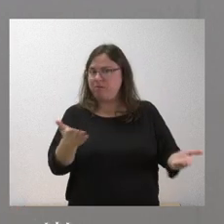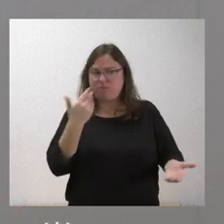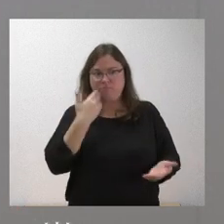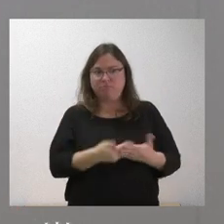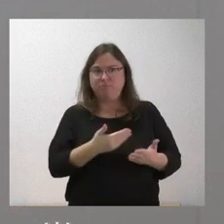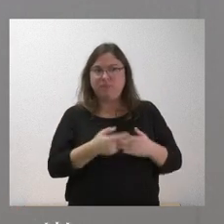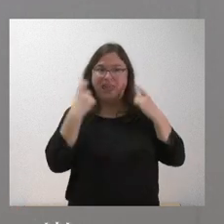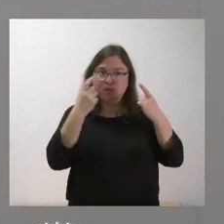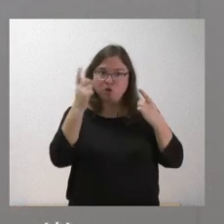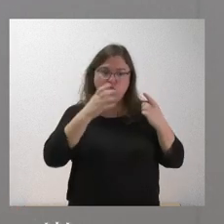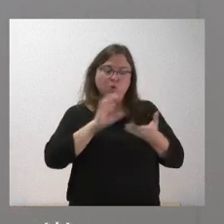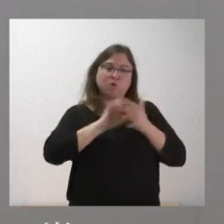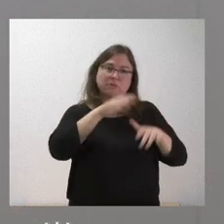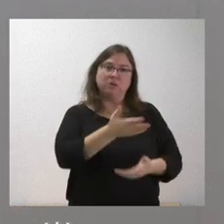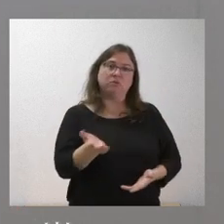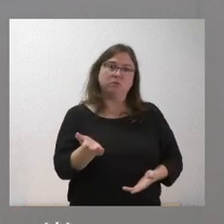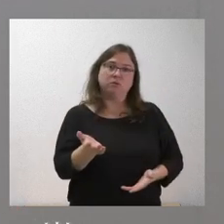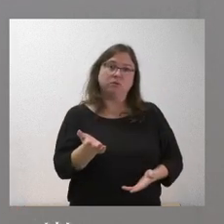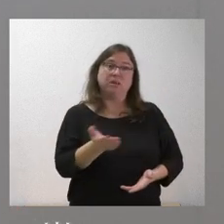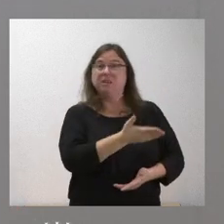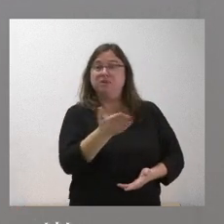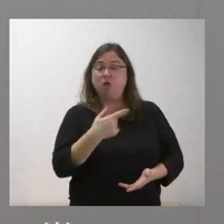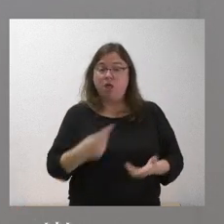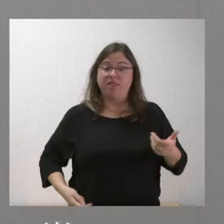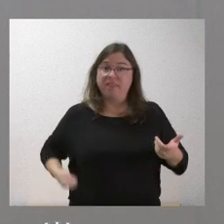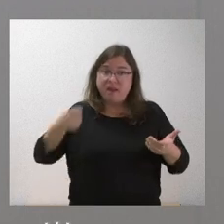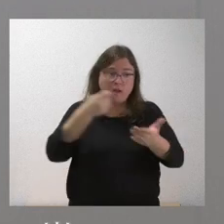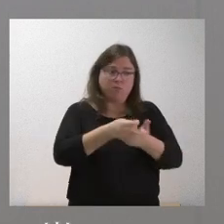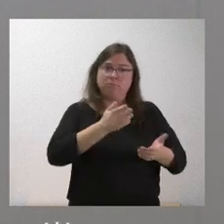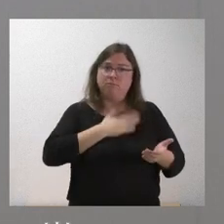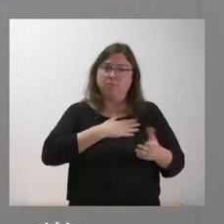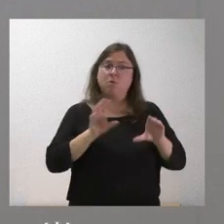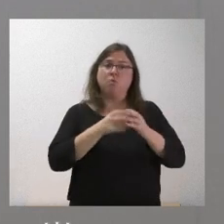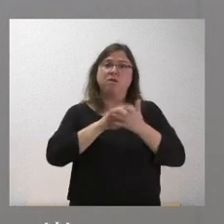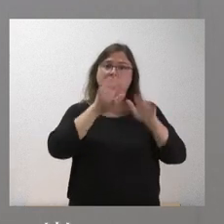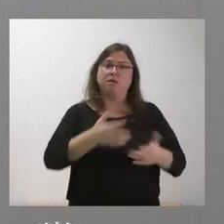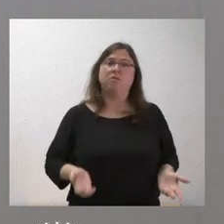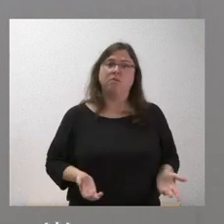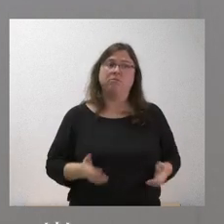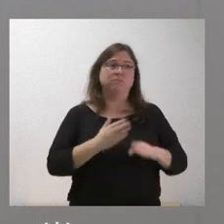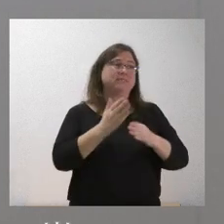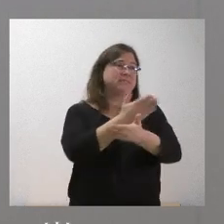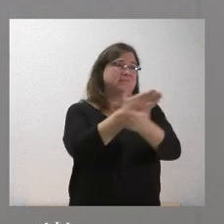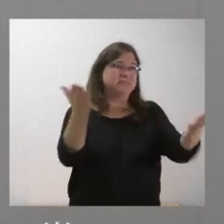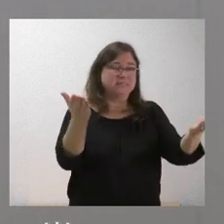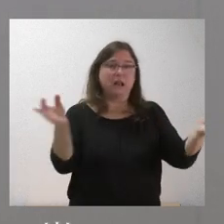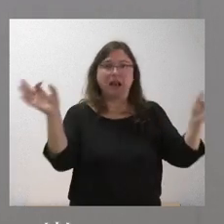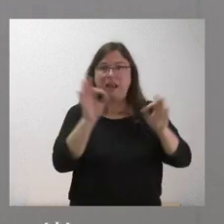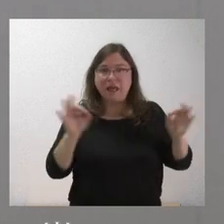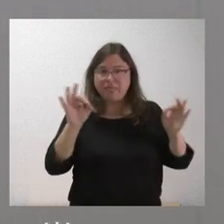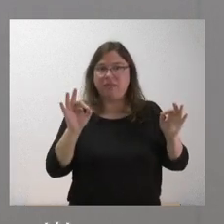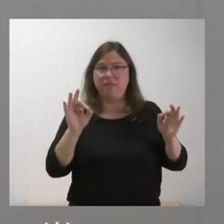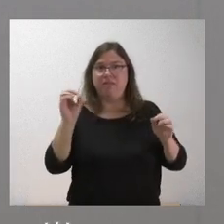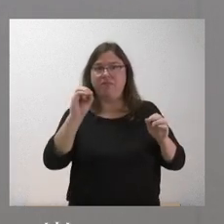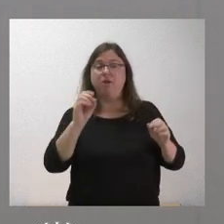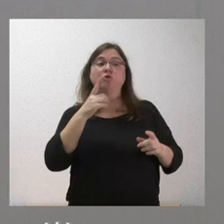por parte de la junta de Castilla de León Porque todo lo que se ha puesto lo ha puesto la junta de Castilla de León nadie más ha puesto que no haya sido la junta de Castilla